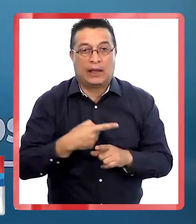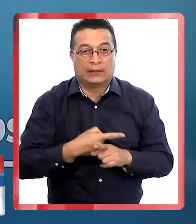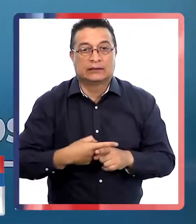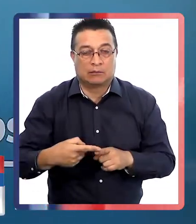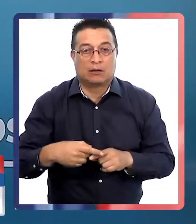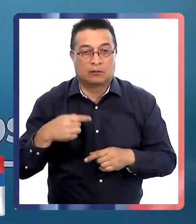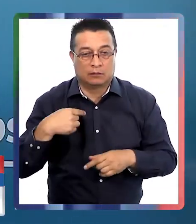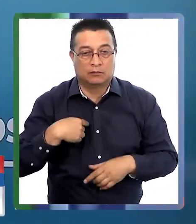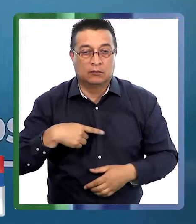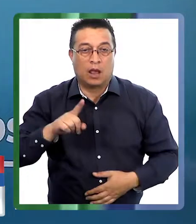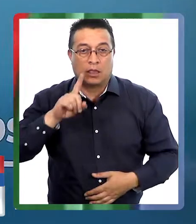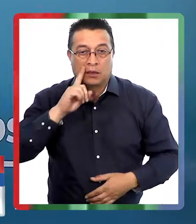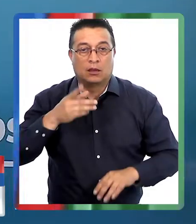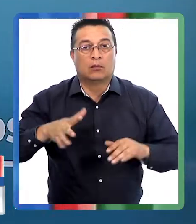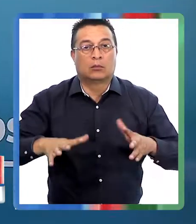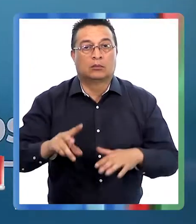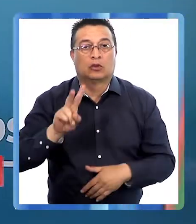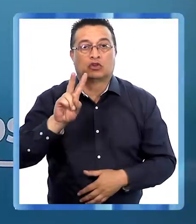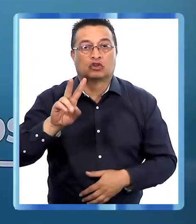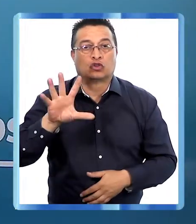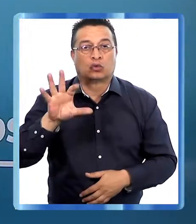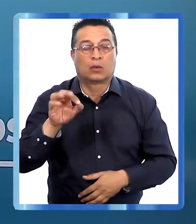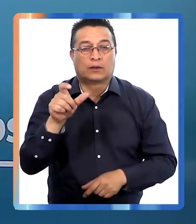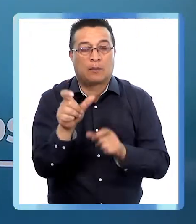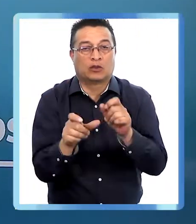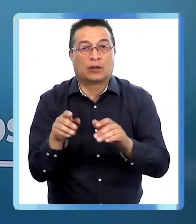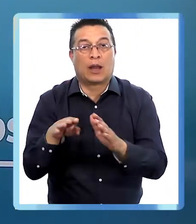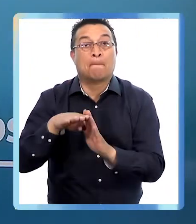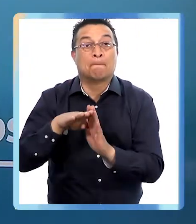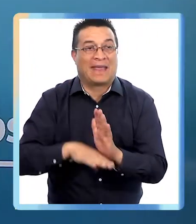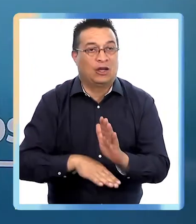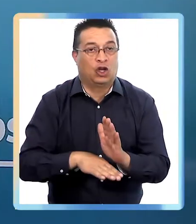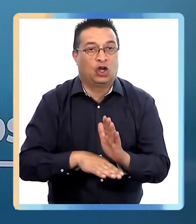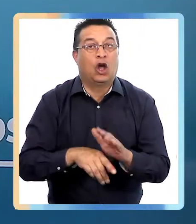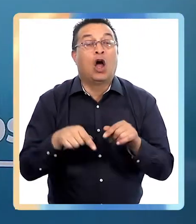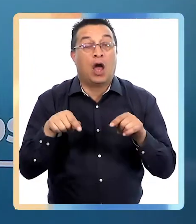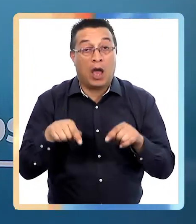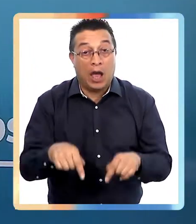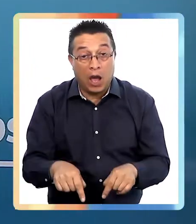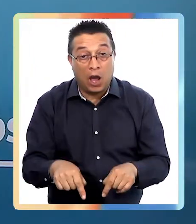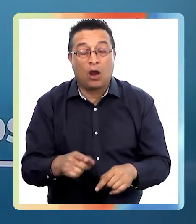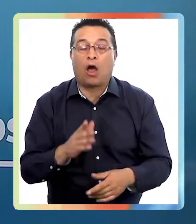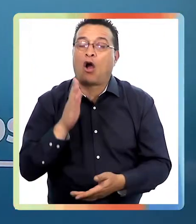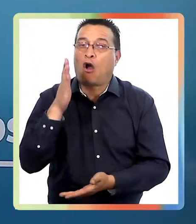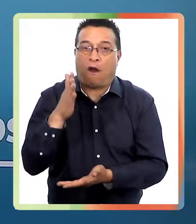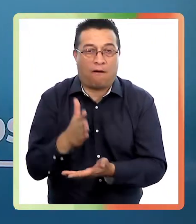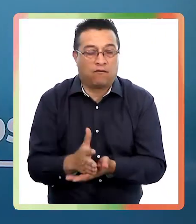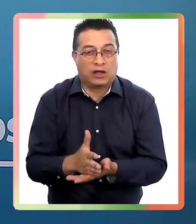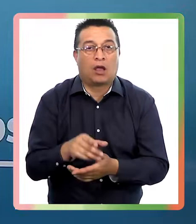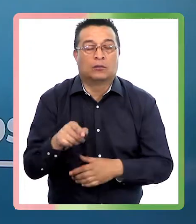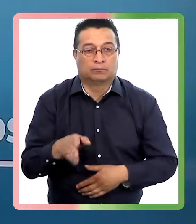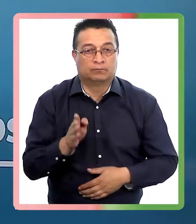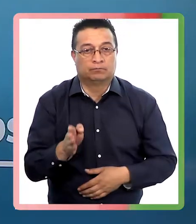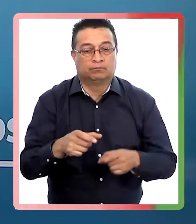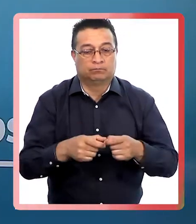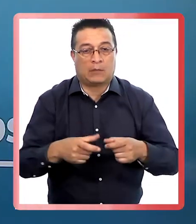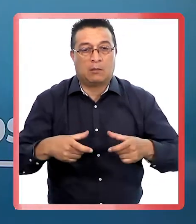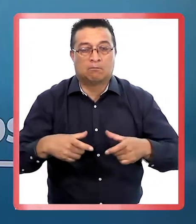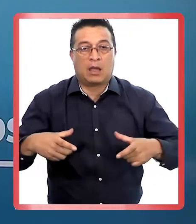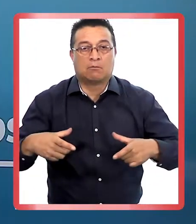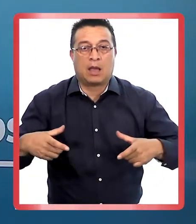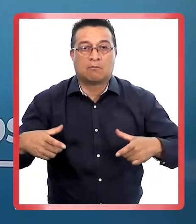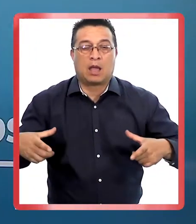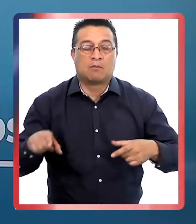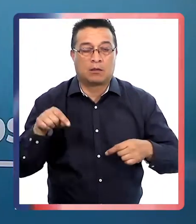donde teníamos aproximadamente 250 pacientes menos. Por tanto, hemos estado obligados a seguir creciendo. La ocupación